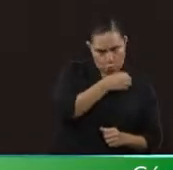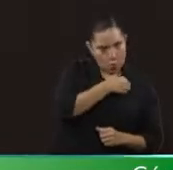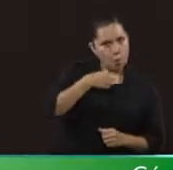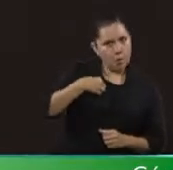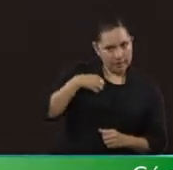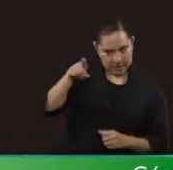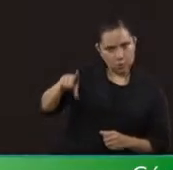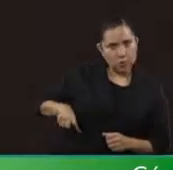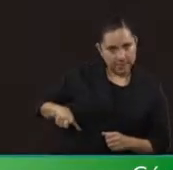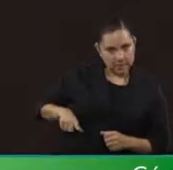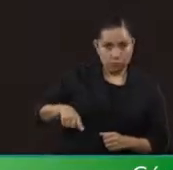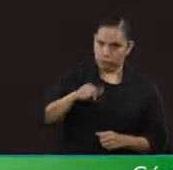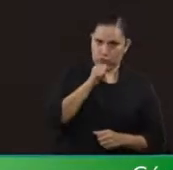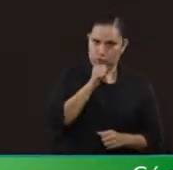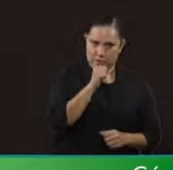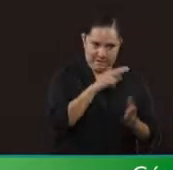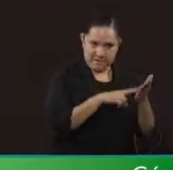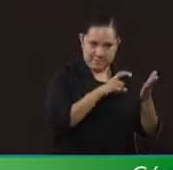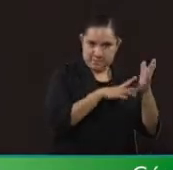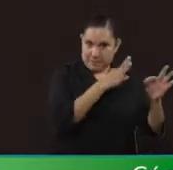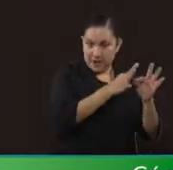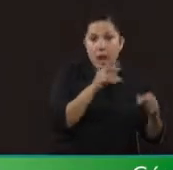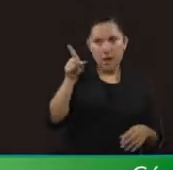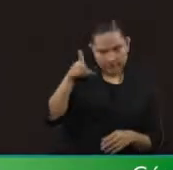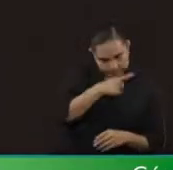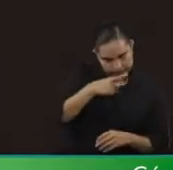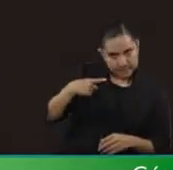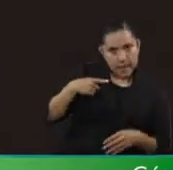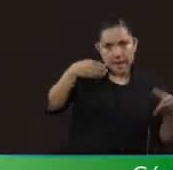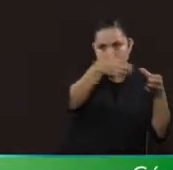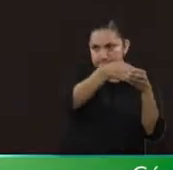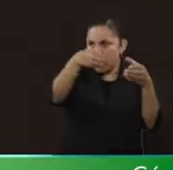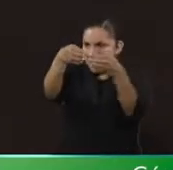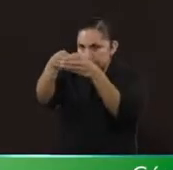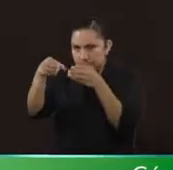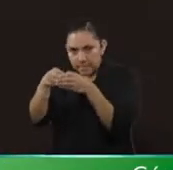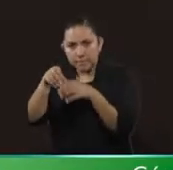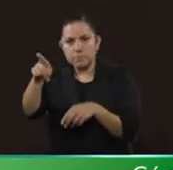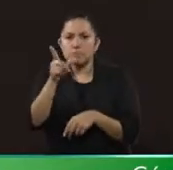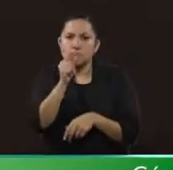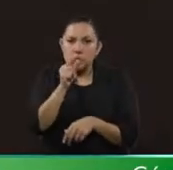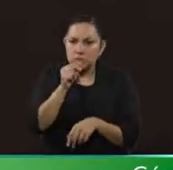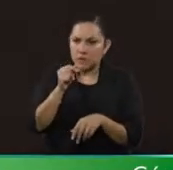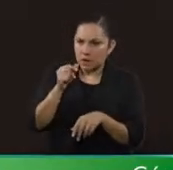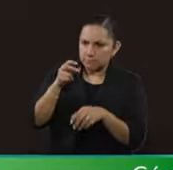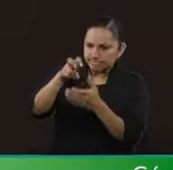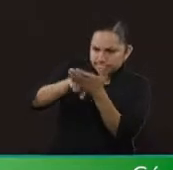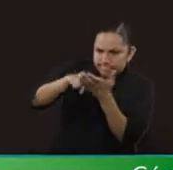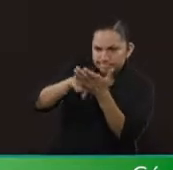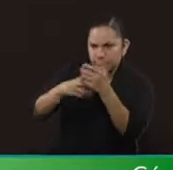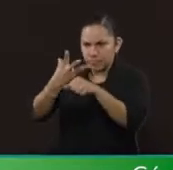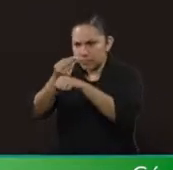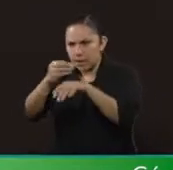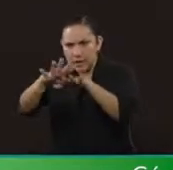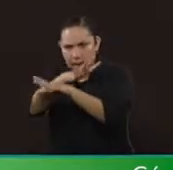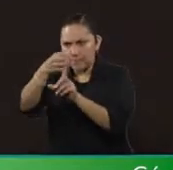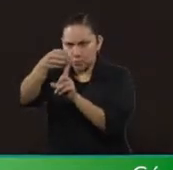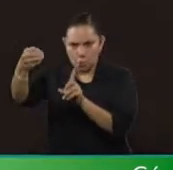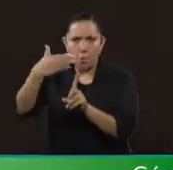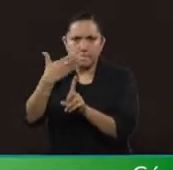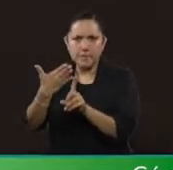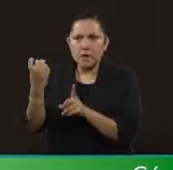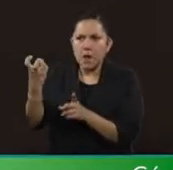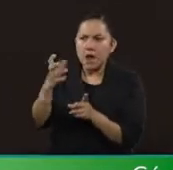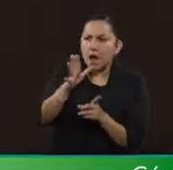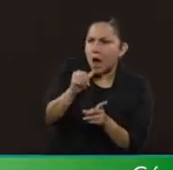militares y no pudo o no quiso y por eso están cambiando la Constitución y lo hemos visto lo que hemos visto